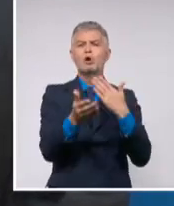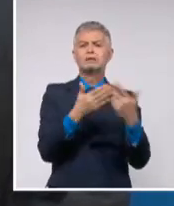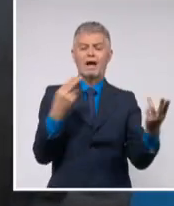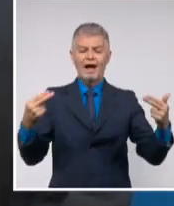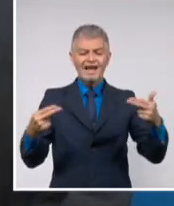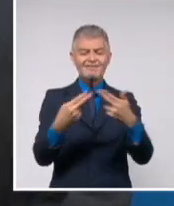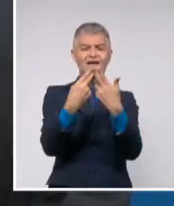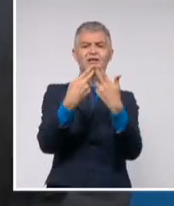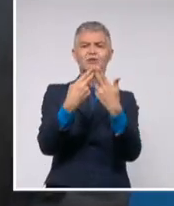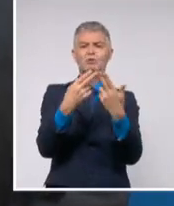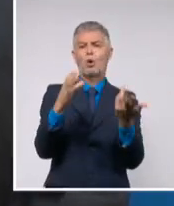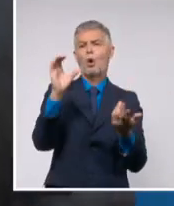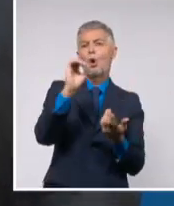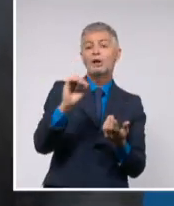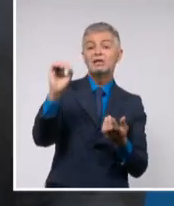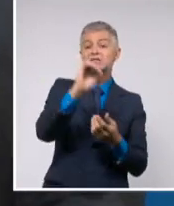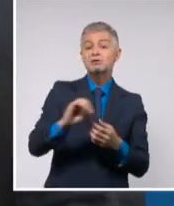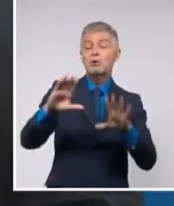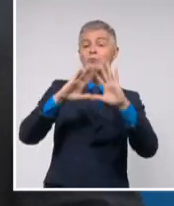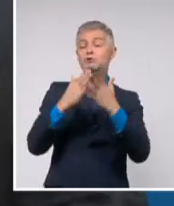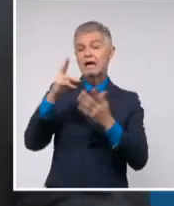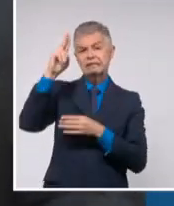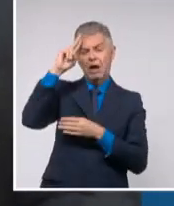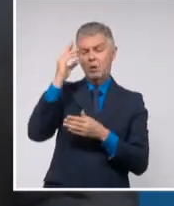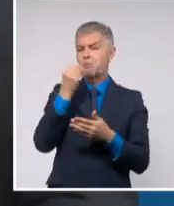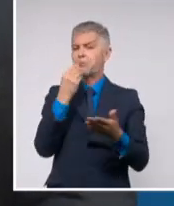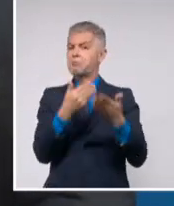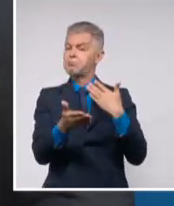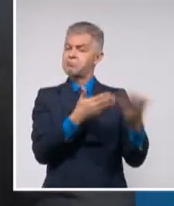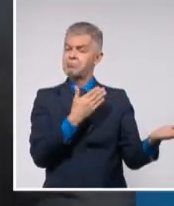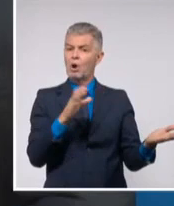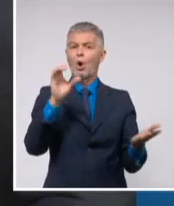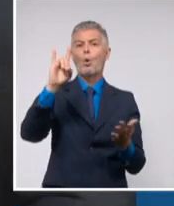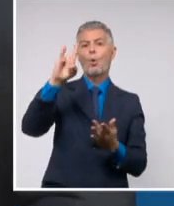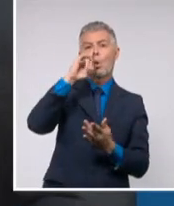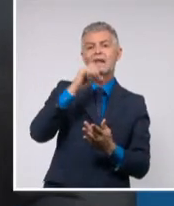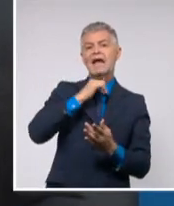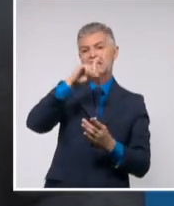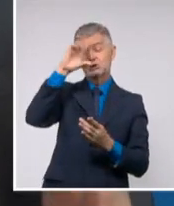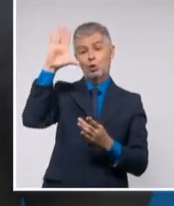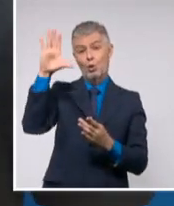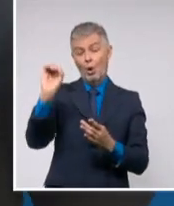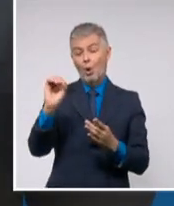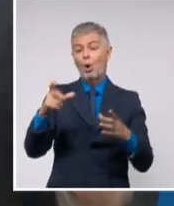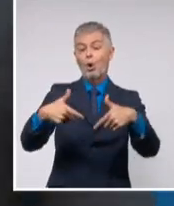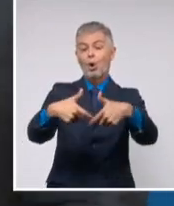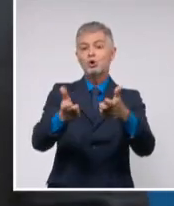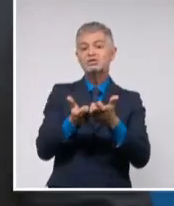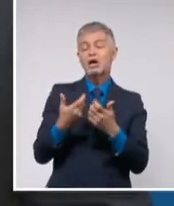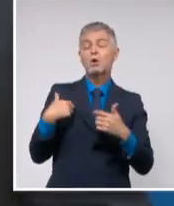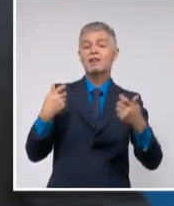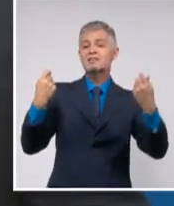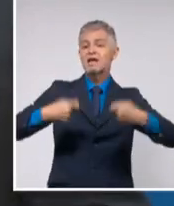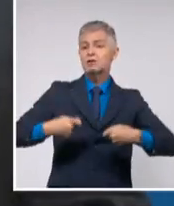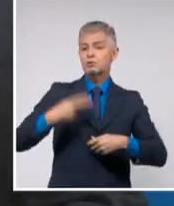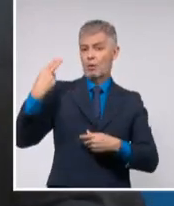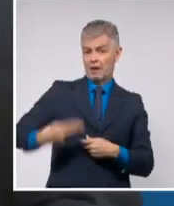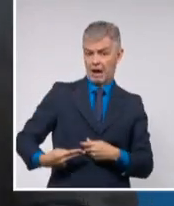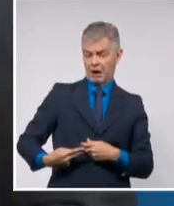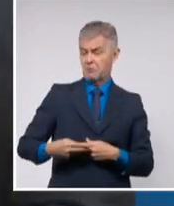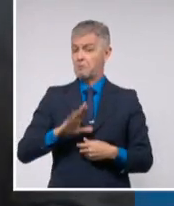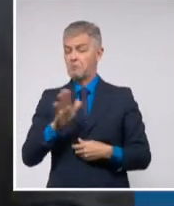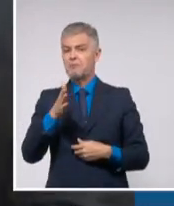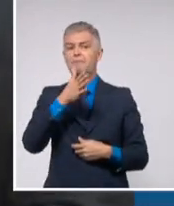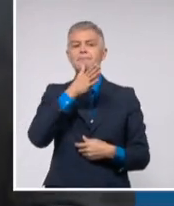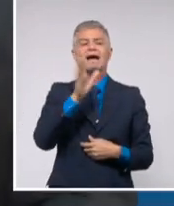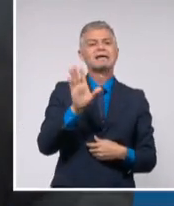Organización Mundial de la Salud, la UNESCO o el Consejo de Derechos Humanos. Parecería que está en guerra